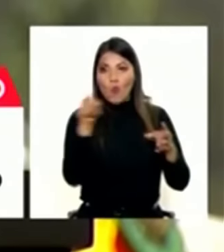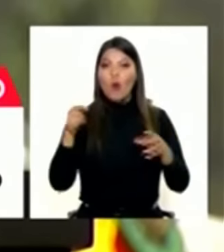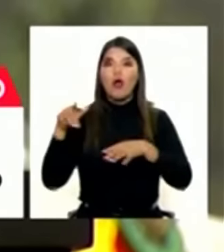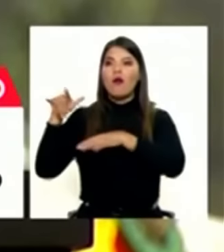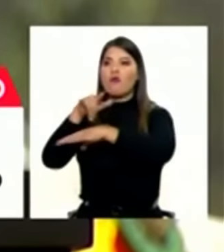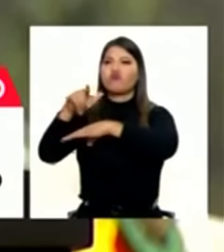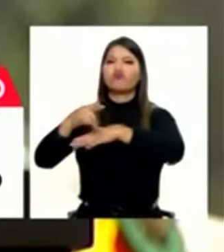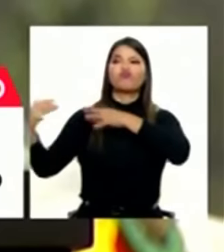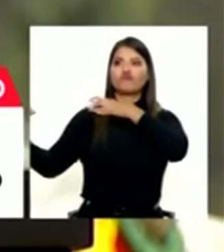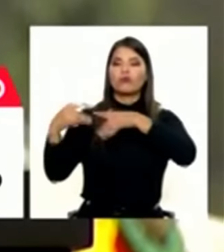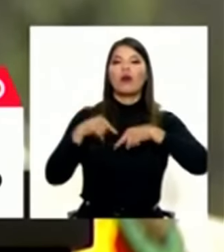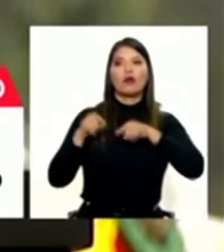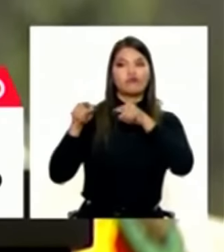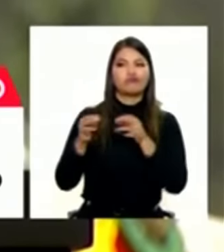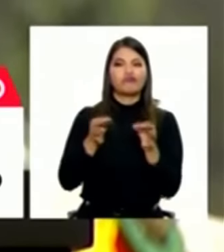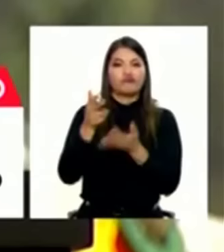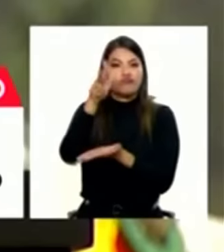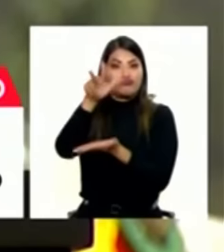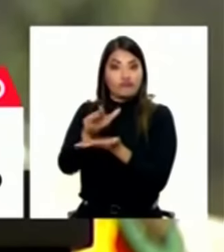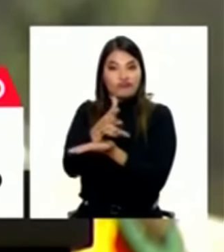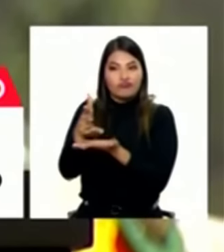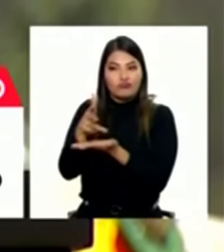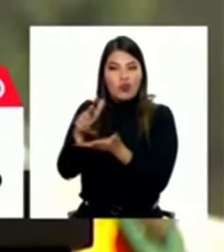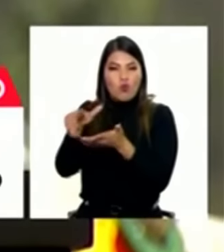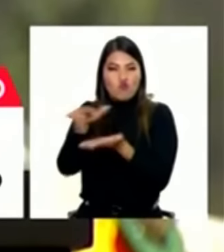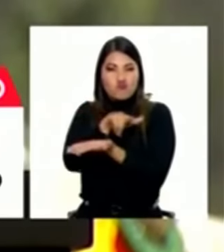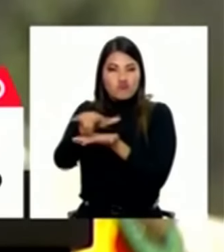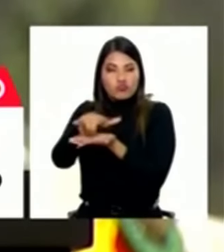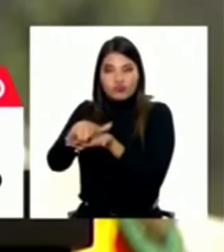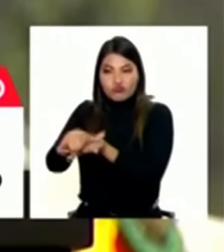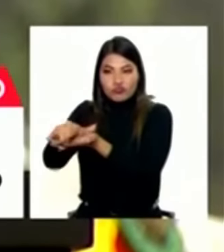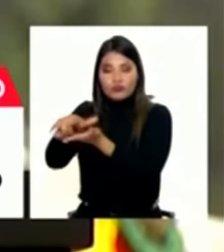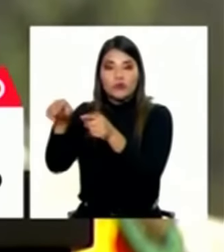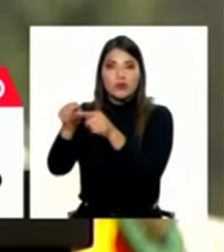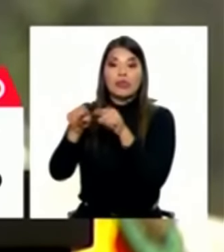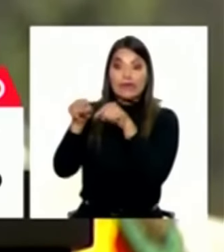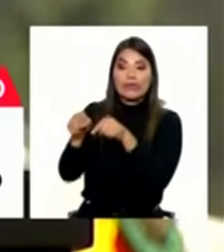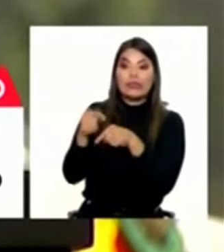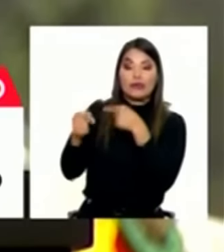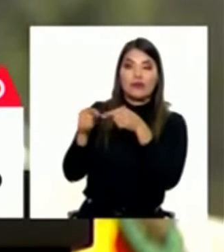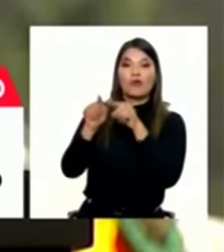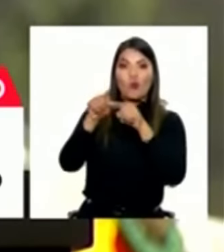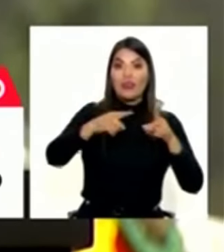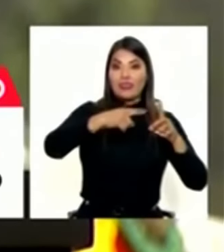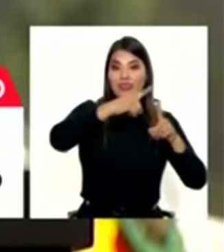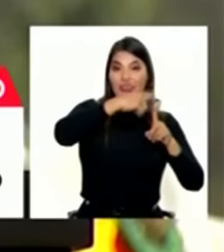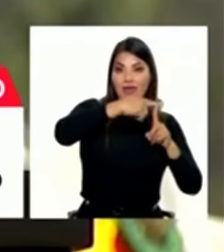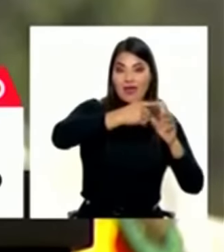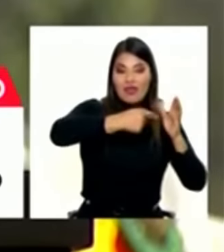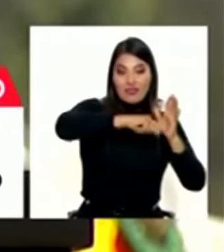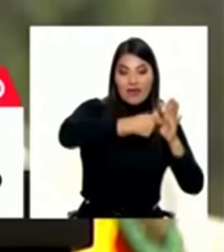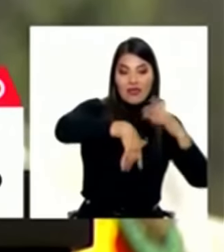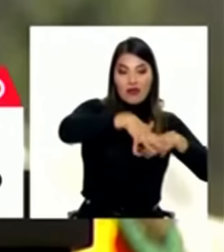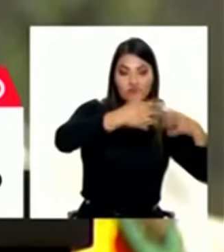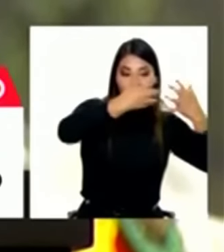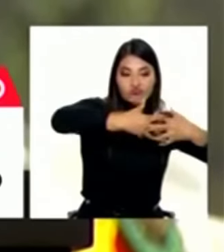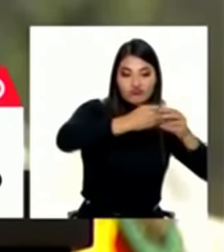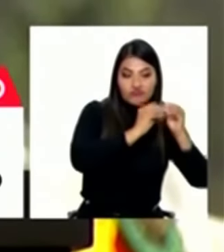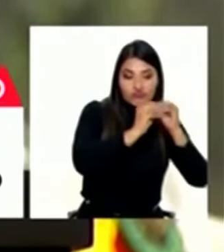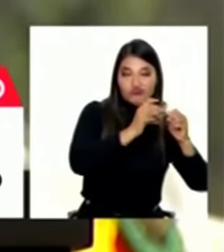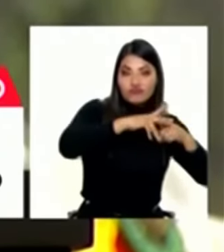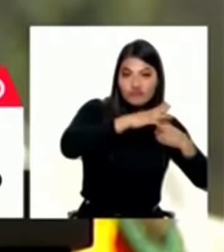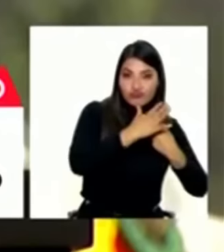combate FA-50. Esta actividad, junto con el crecimiento del taller de trenes de aterrizaje y el inicio